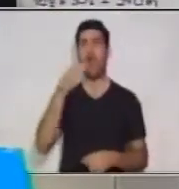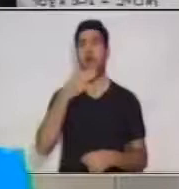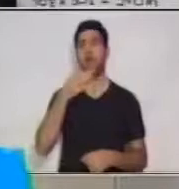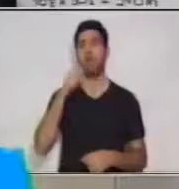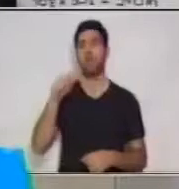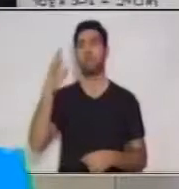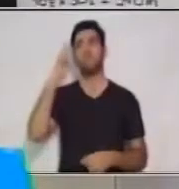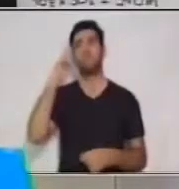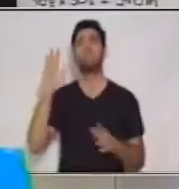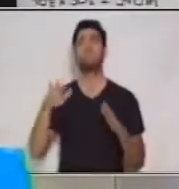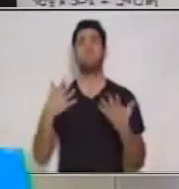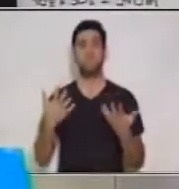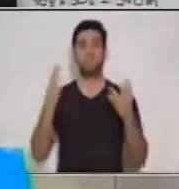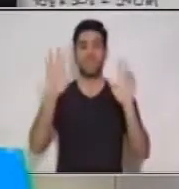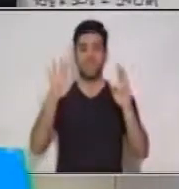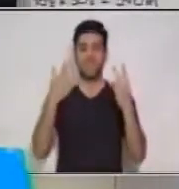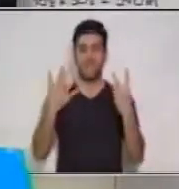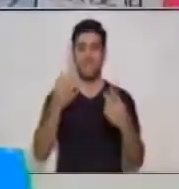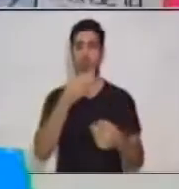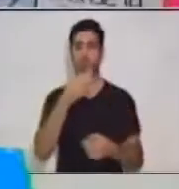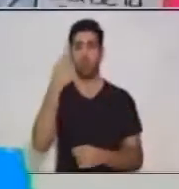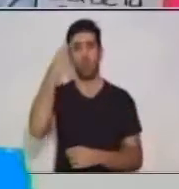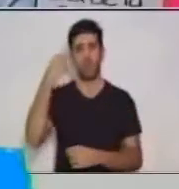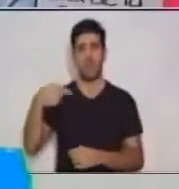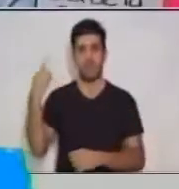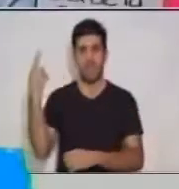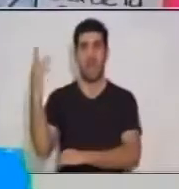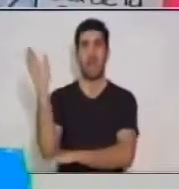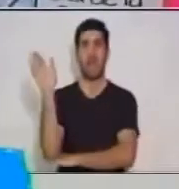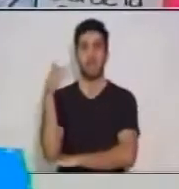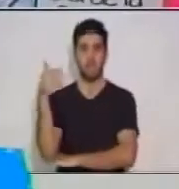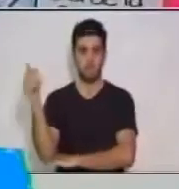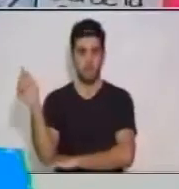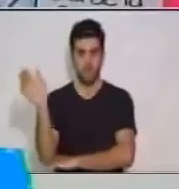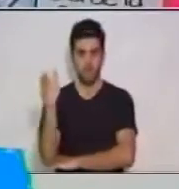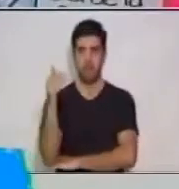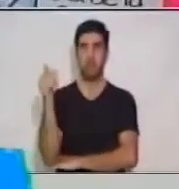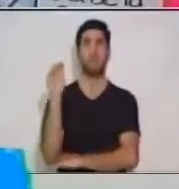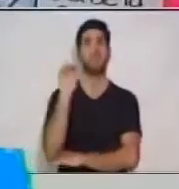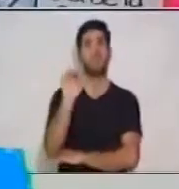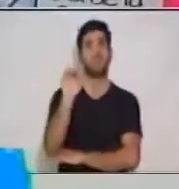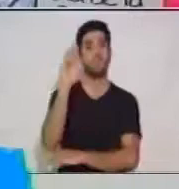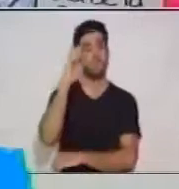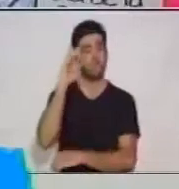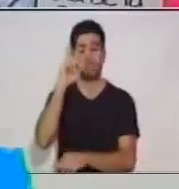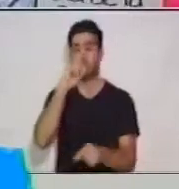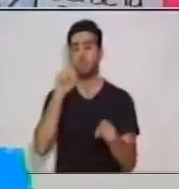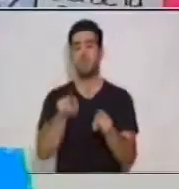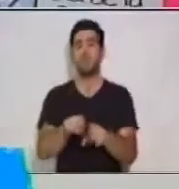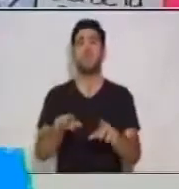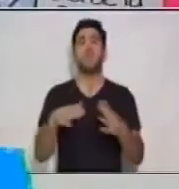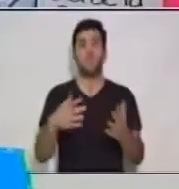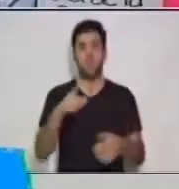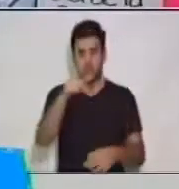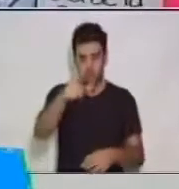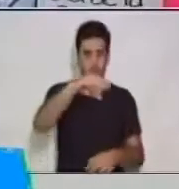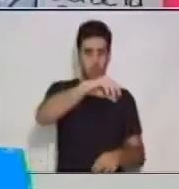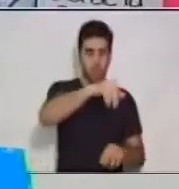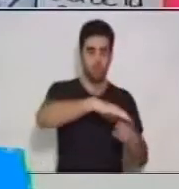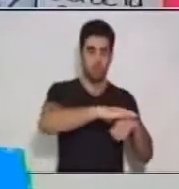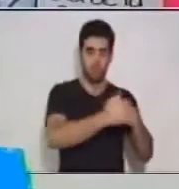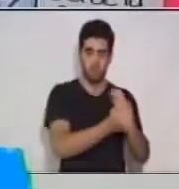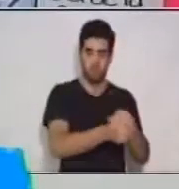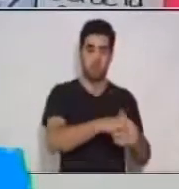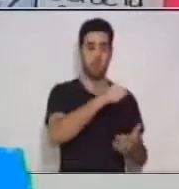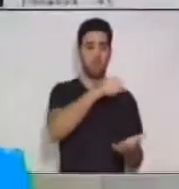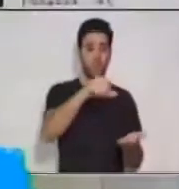la conmemoración el 17 de agosto del Día de la Bandera. Y te recordamos siempre lavar tus manos con